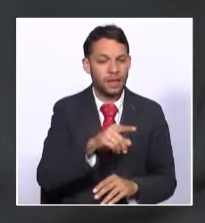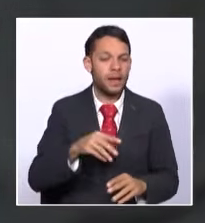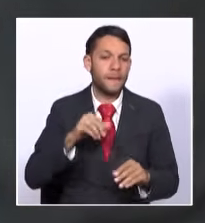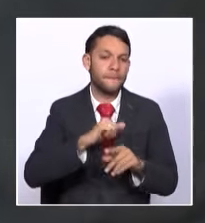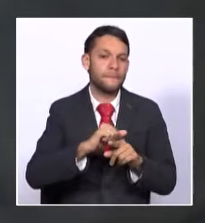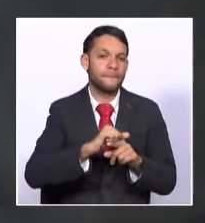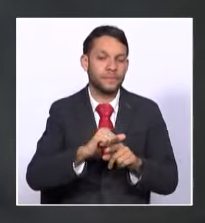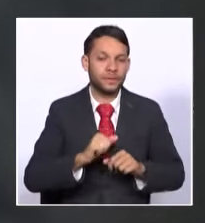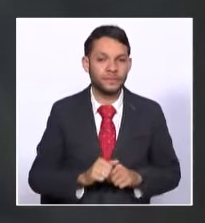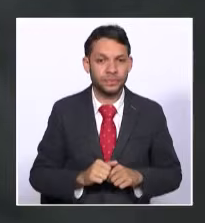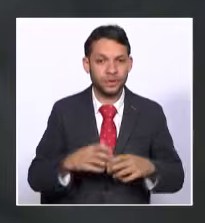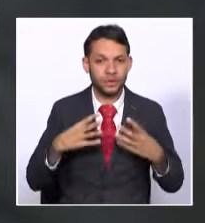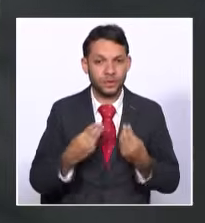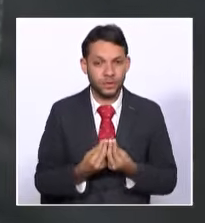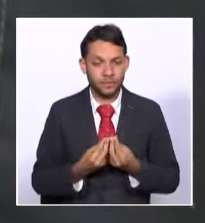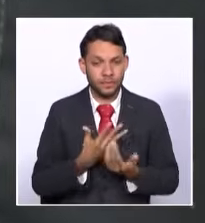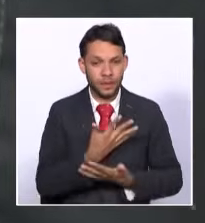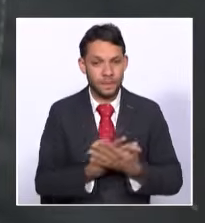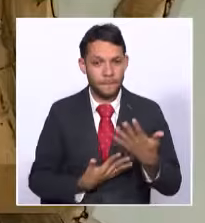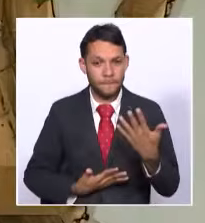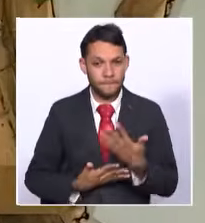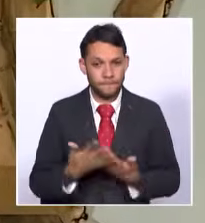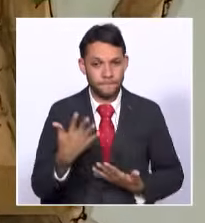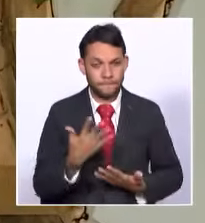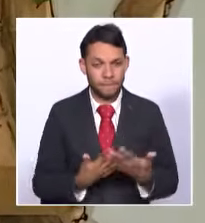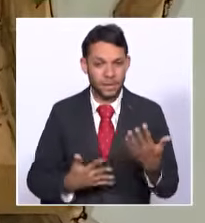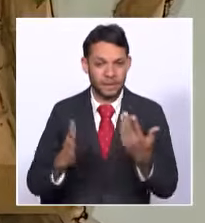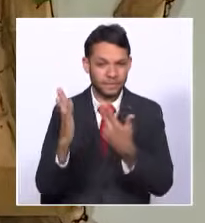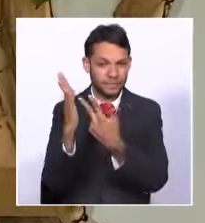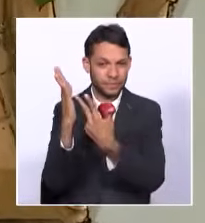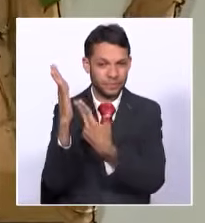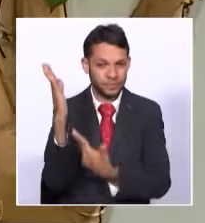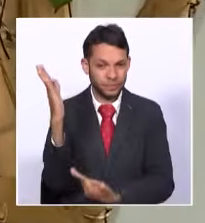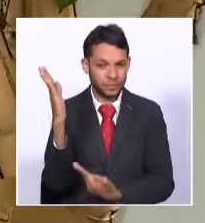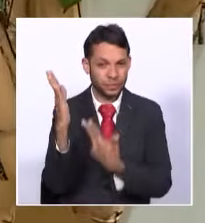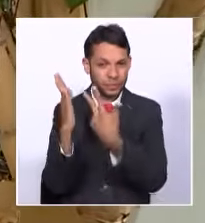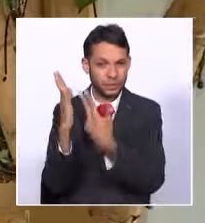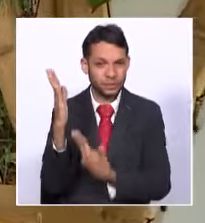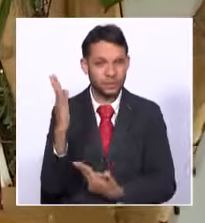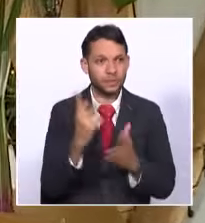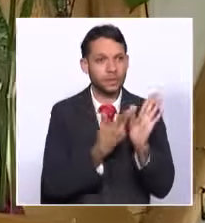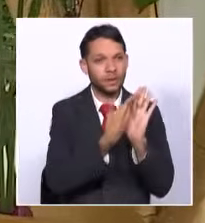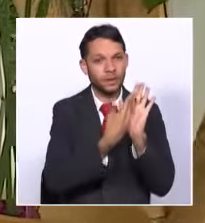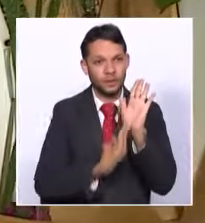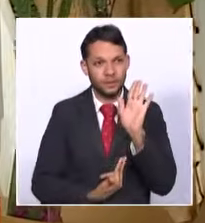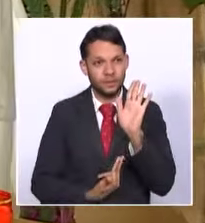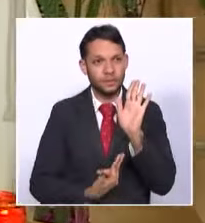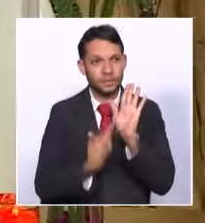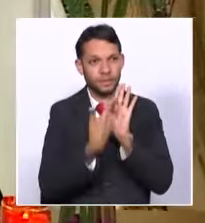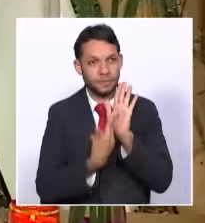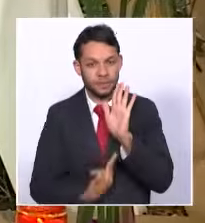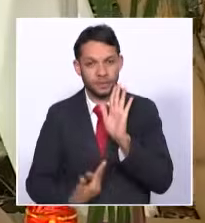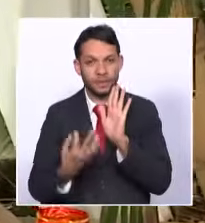el túnel carpiano con el nervio mediano, lo puedo estimular con la terapia neural.